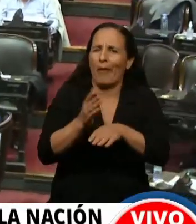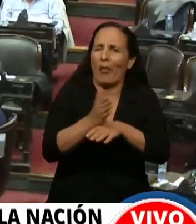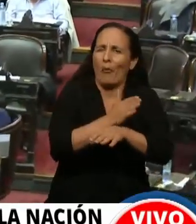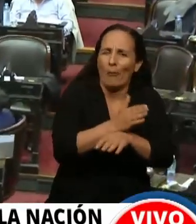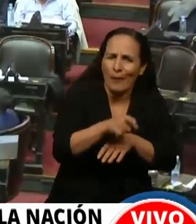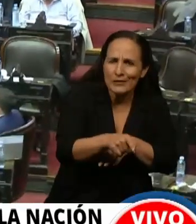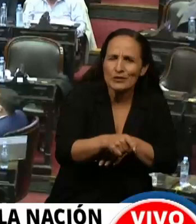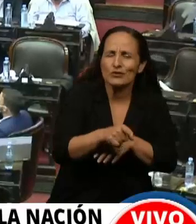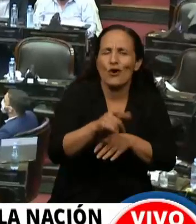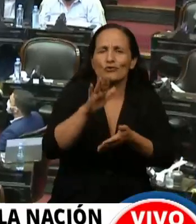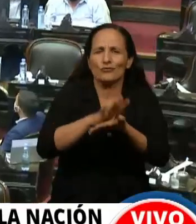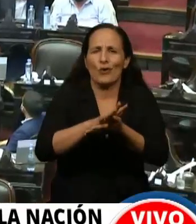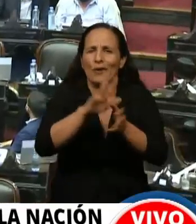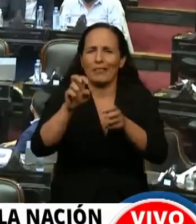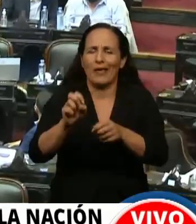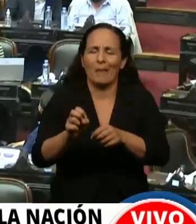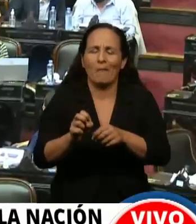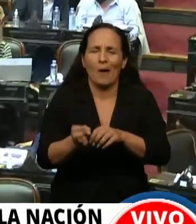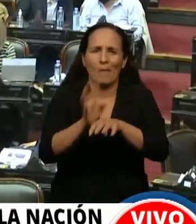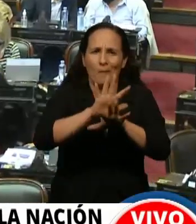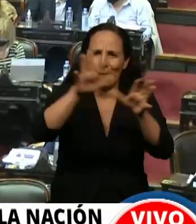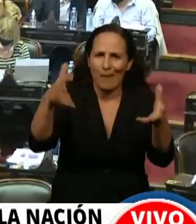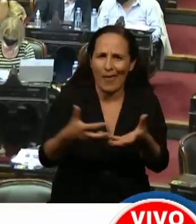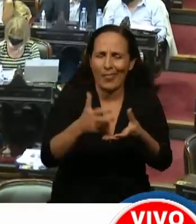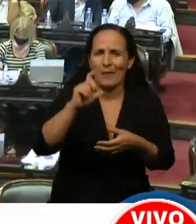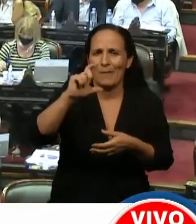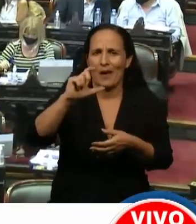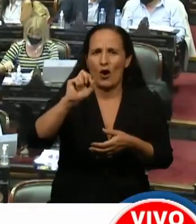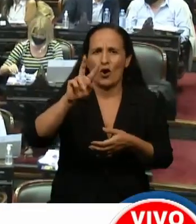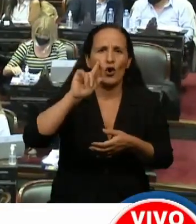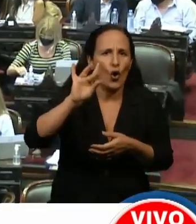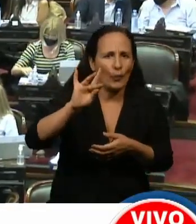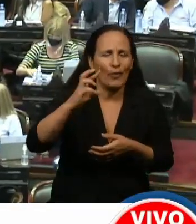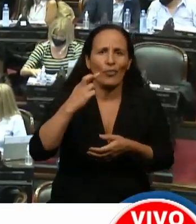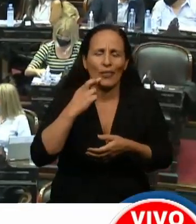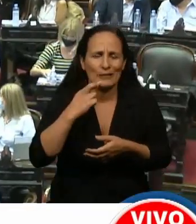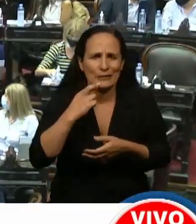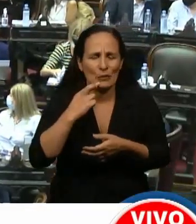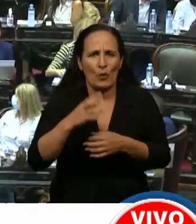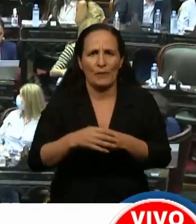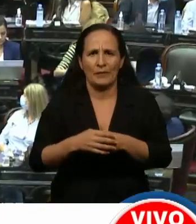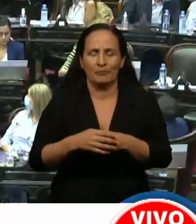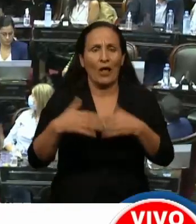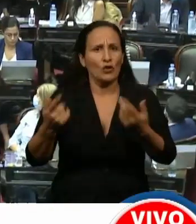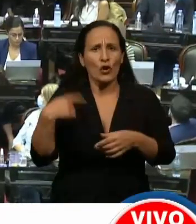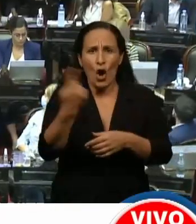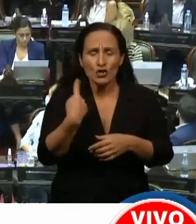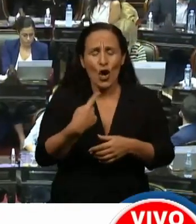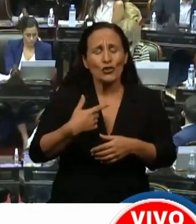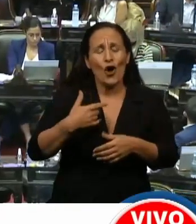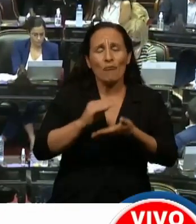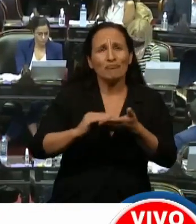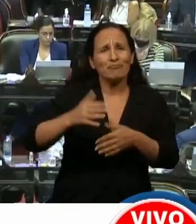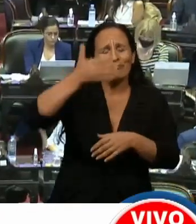en el marco de la pandemia COVID-19, es que creo que este cuerpo no puede mirar para otro